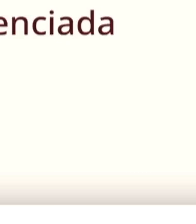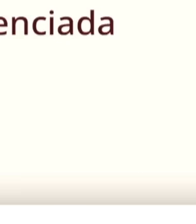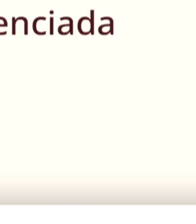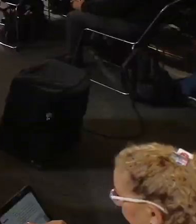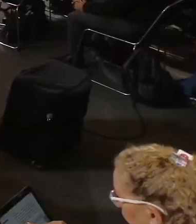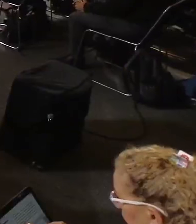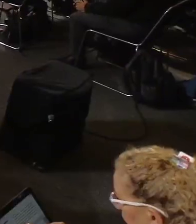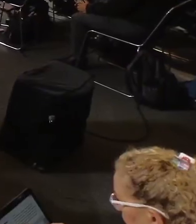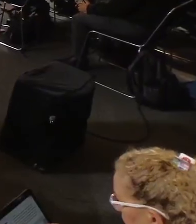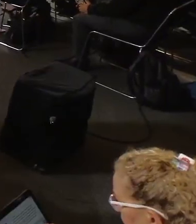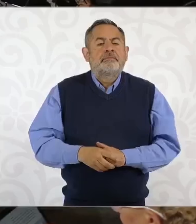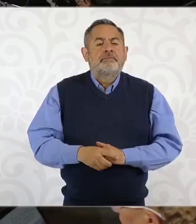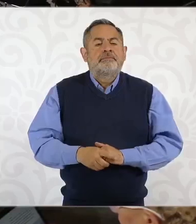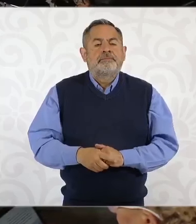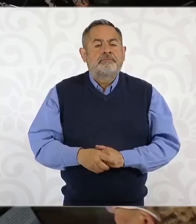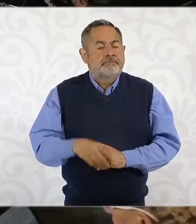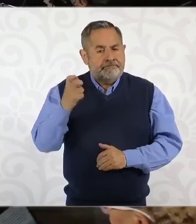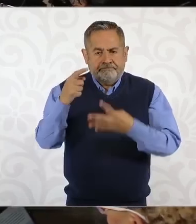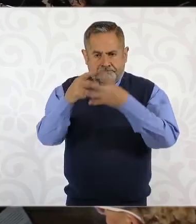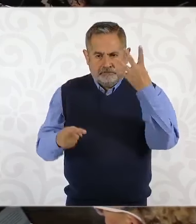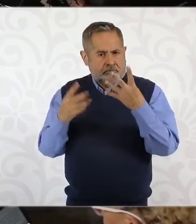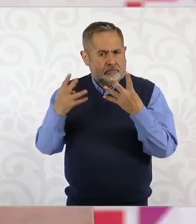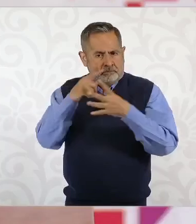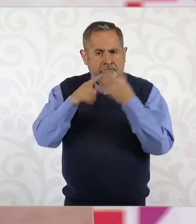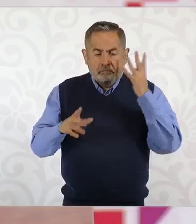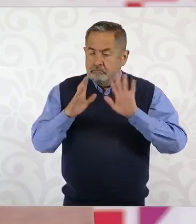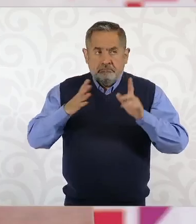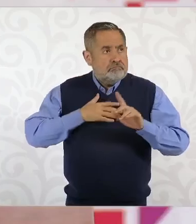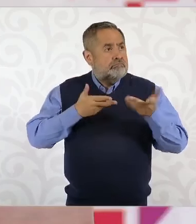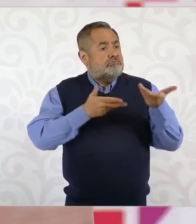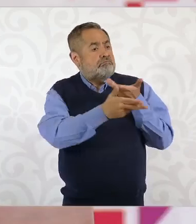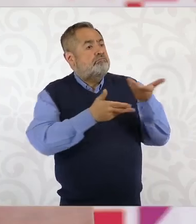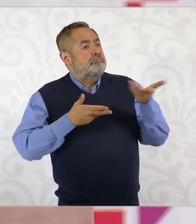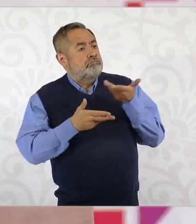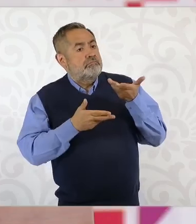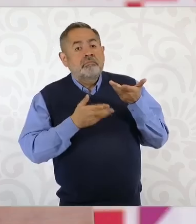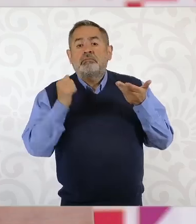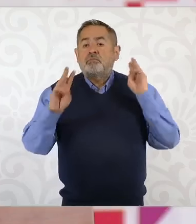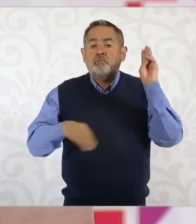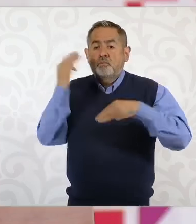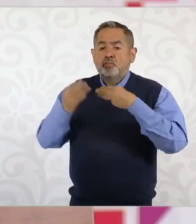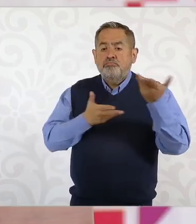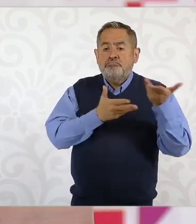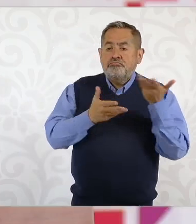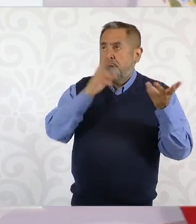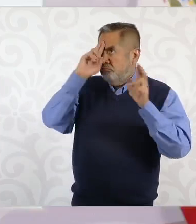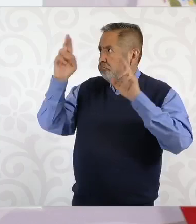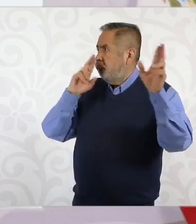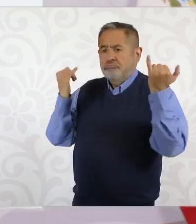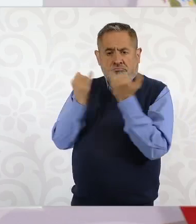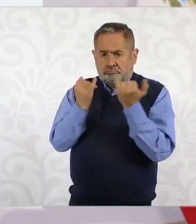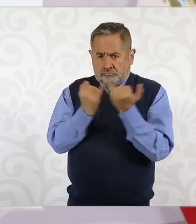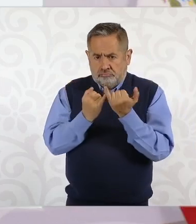sin subordinación. Esos son los 4 principios con los que nos relacionamos con el mundo y particularmente en temas